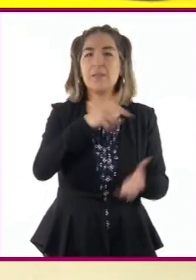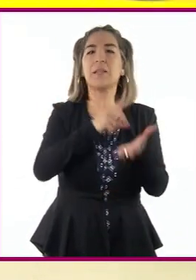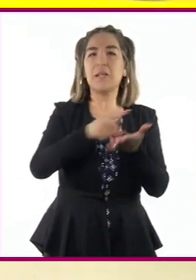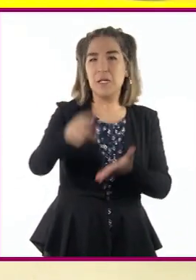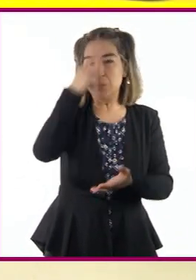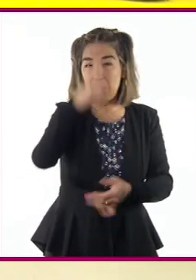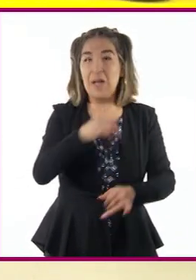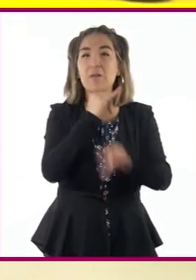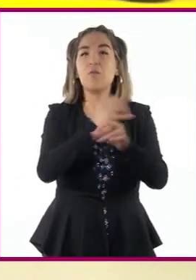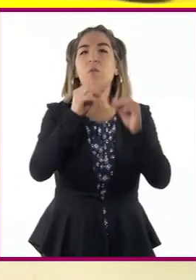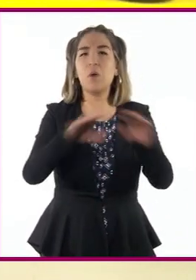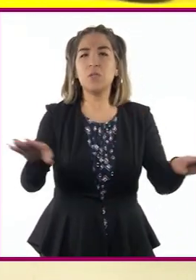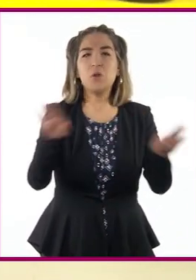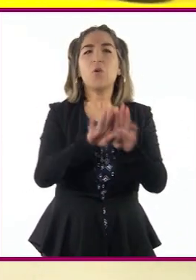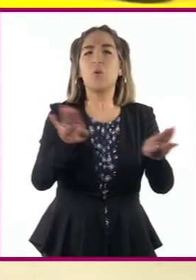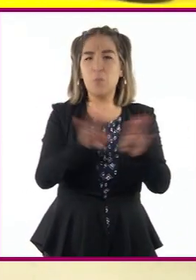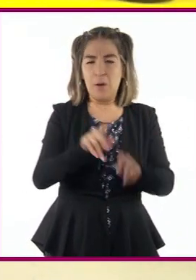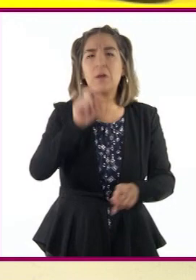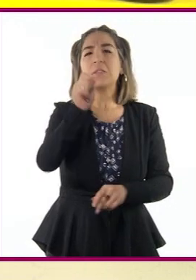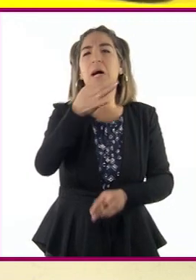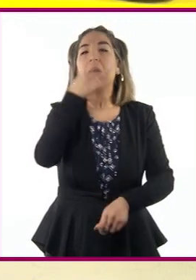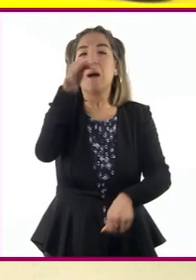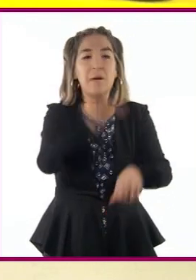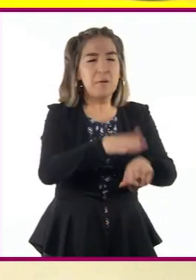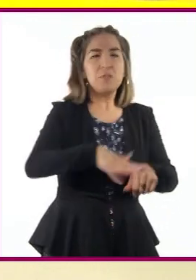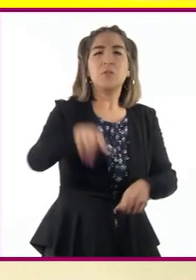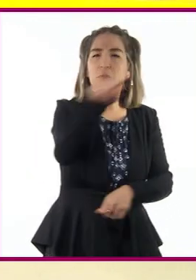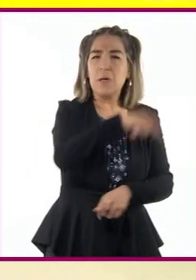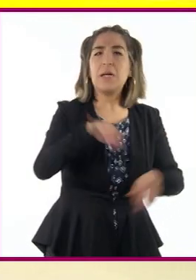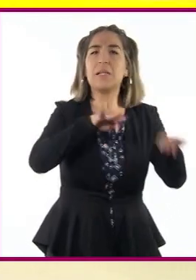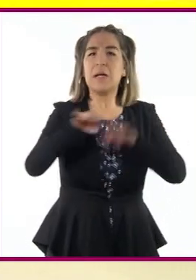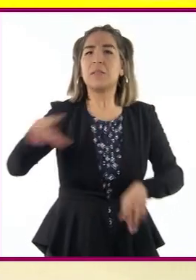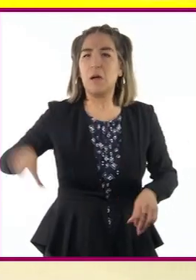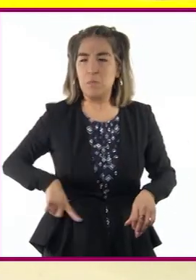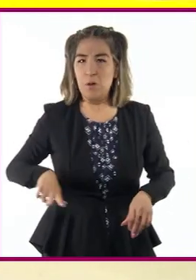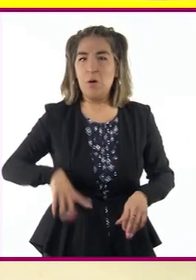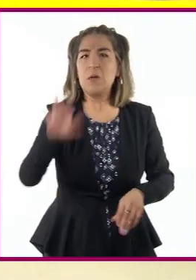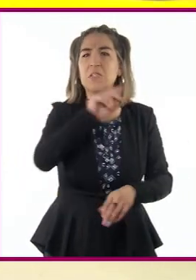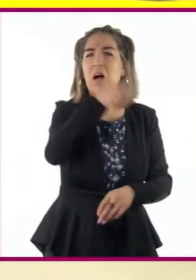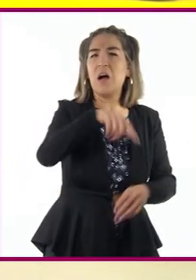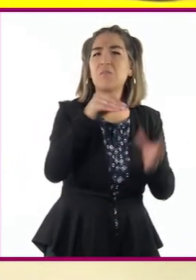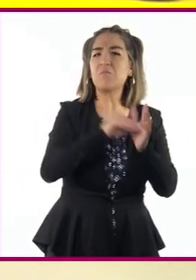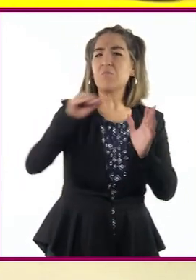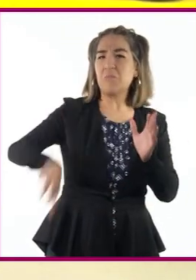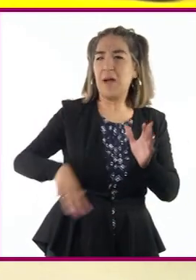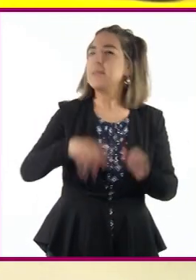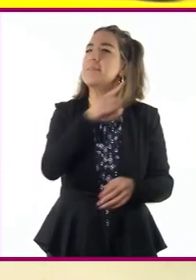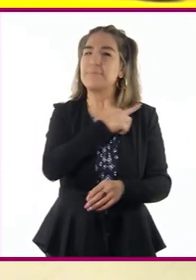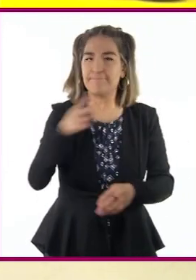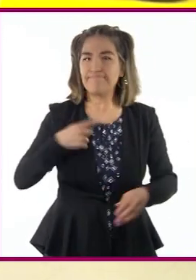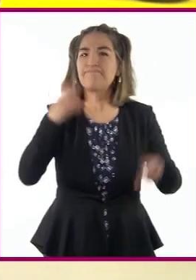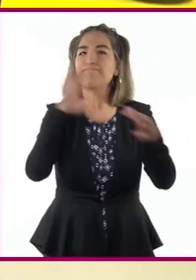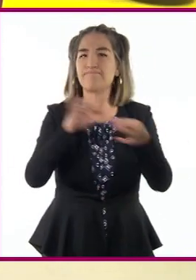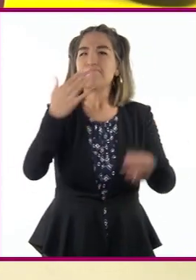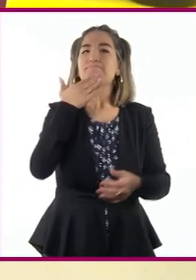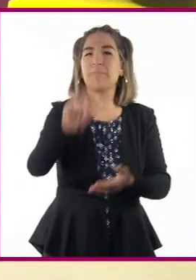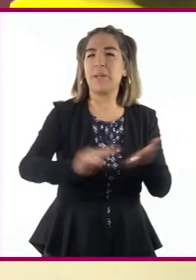puede recordarlo a las y los servidores públicos si estos lo omiten. Siempre en apego a la